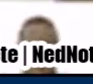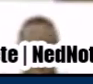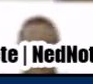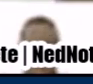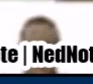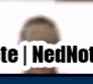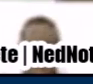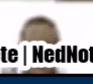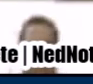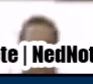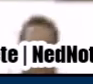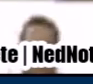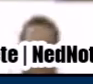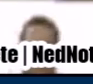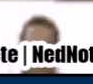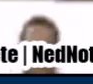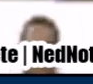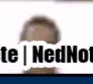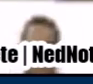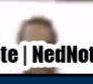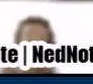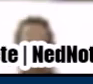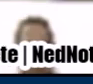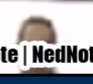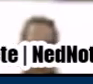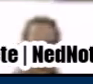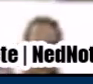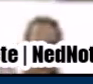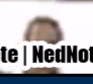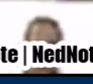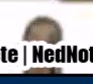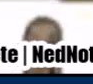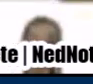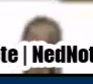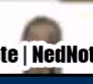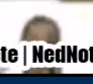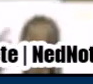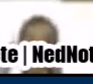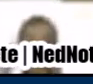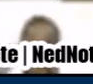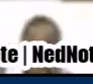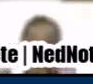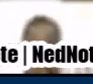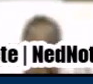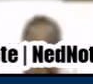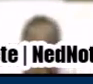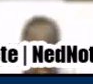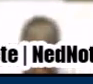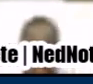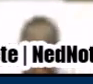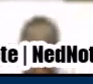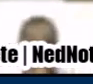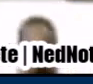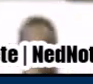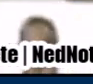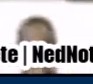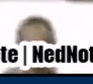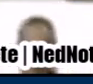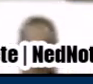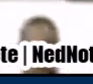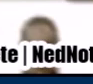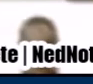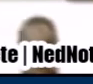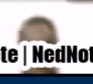destronados de alguna manera, como el caso de Amazonas, ninguno les regalaron nada. Lo ganaron con mucho esfuerzo, construyendo mayoría, presentando una